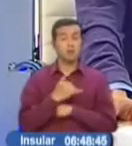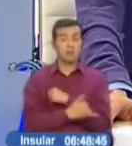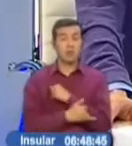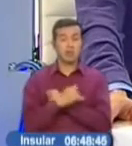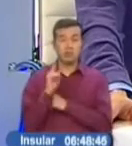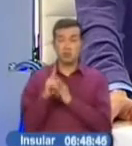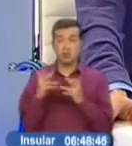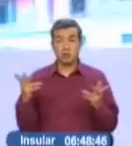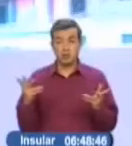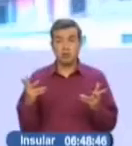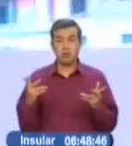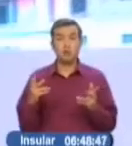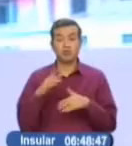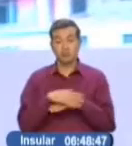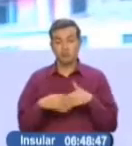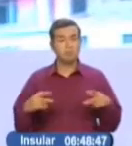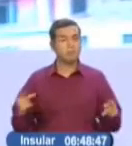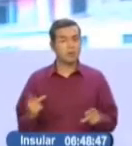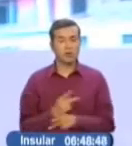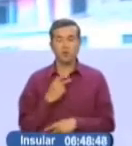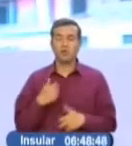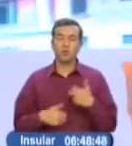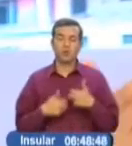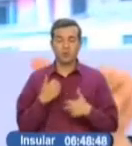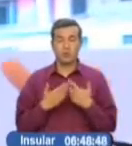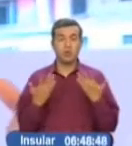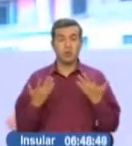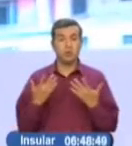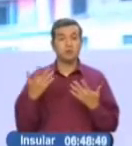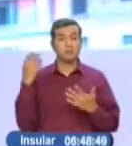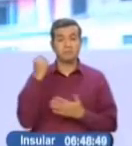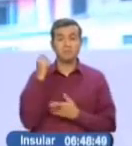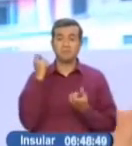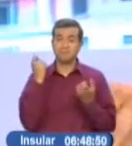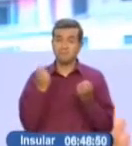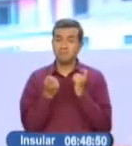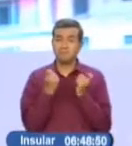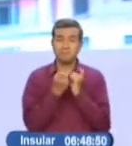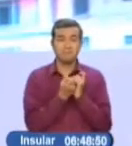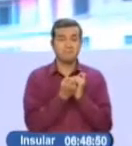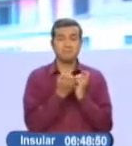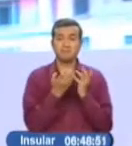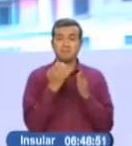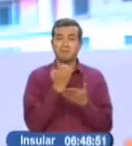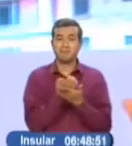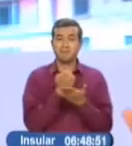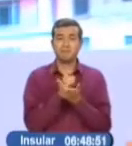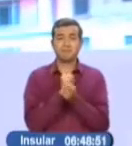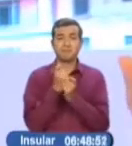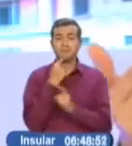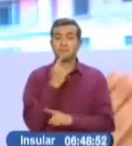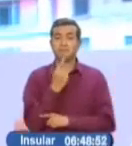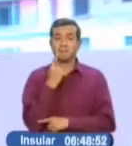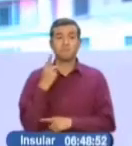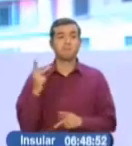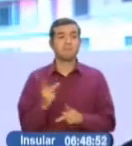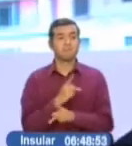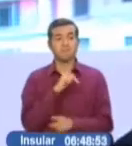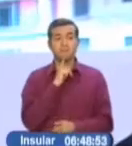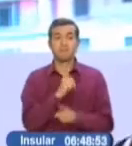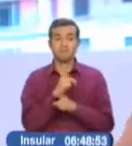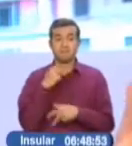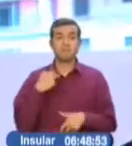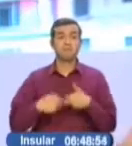fuimos exactamente los países sudamericanos. Es decir, estamos en un cambio de ciclo macroeconómico que afecta indudablemente